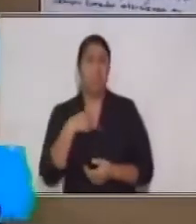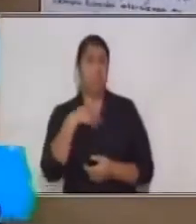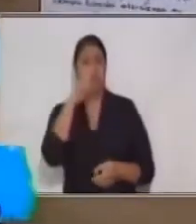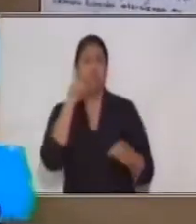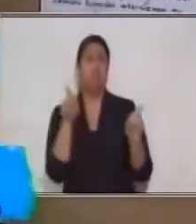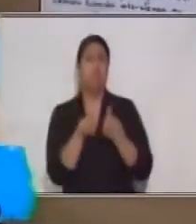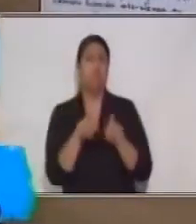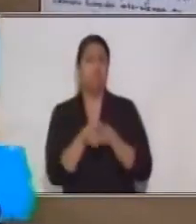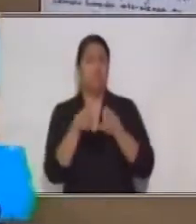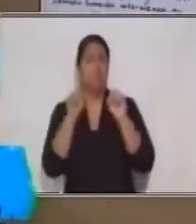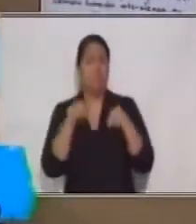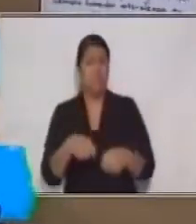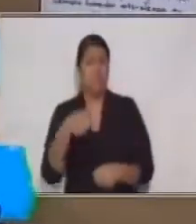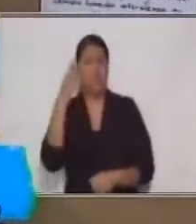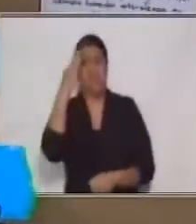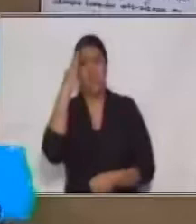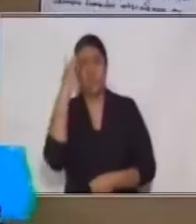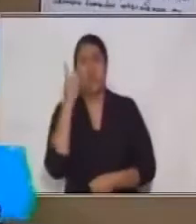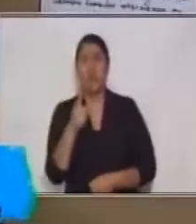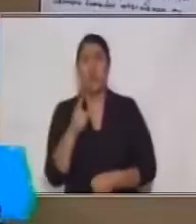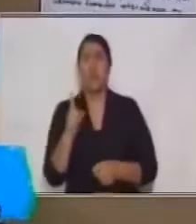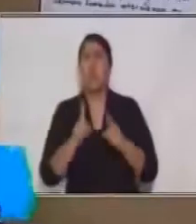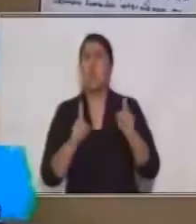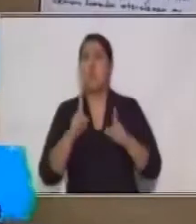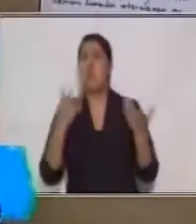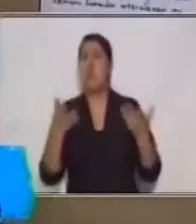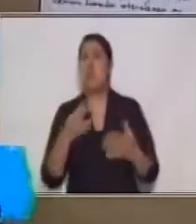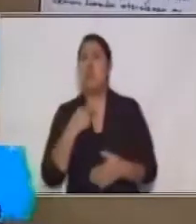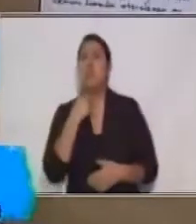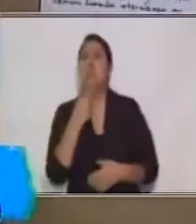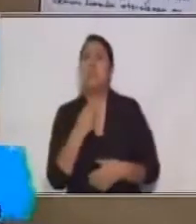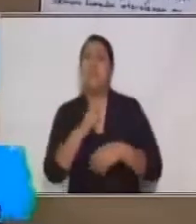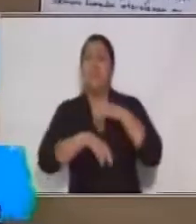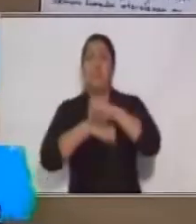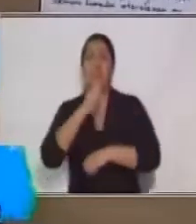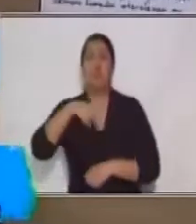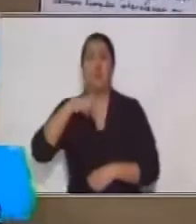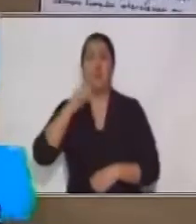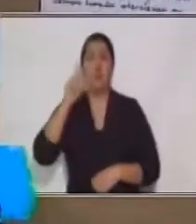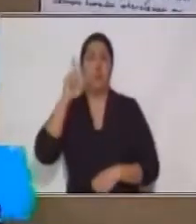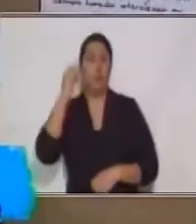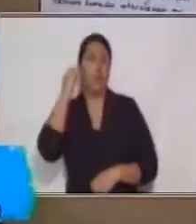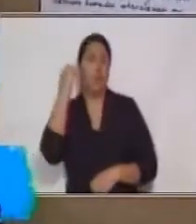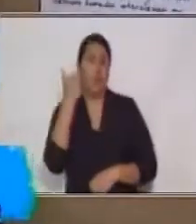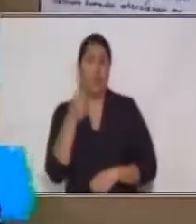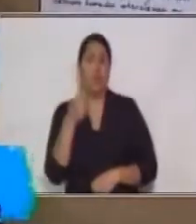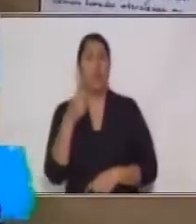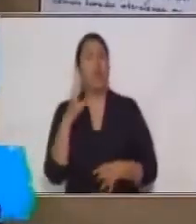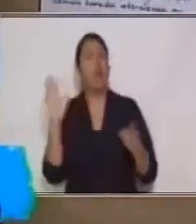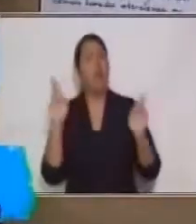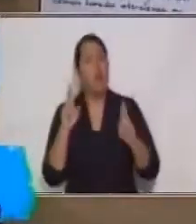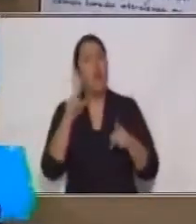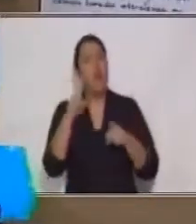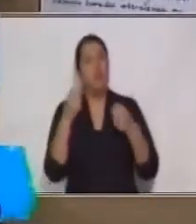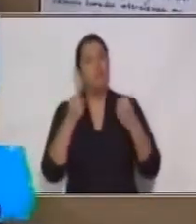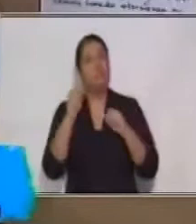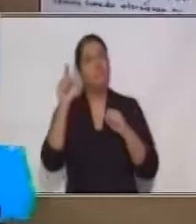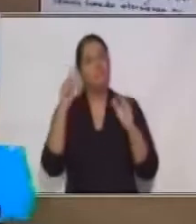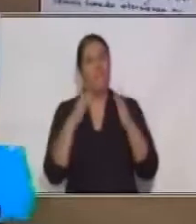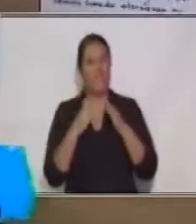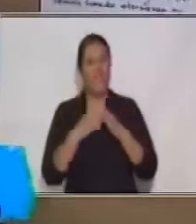podemos identificar todo lo que es fonología. Entonces, de verdad espero que esto lo estén aplicando en su casa. Y ahora